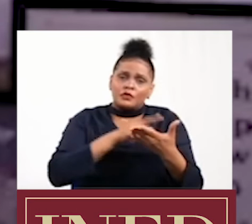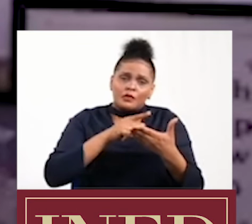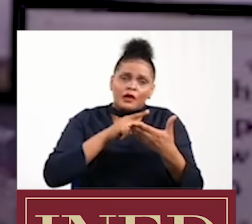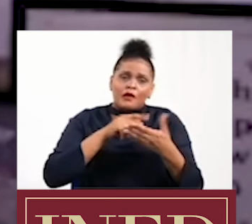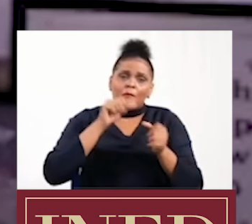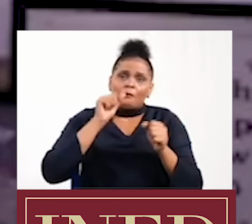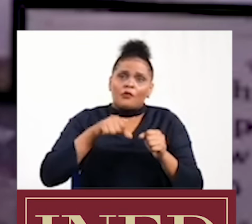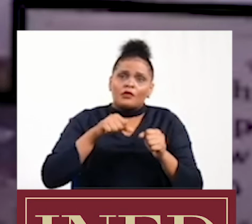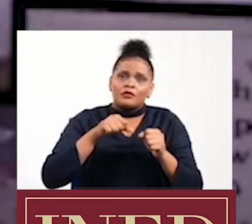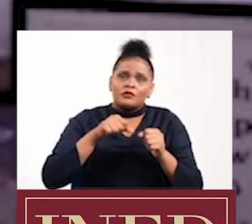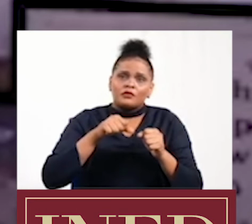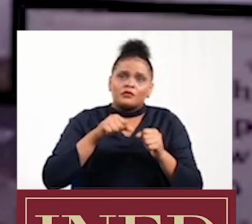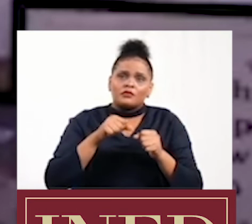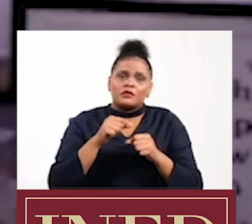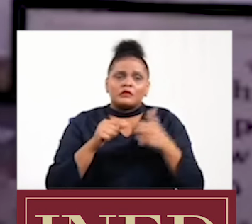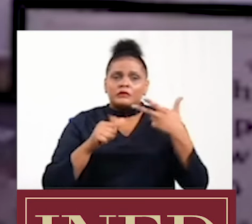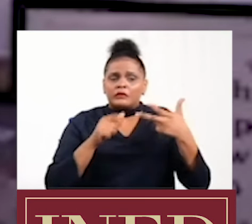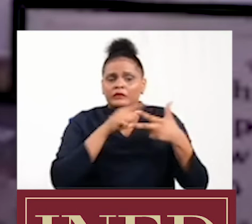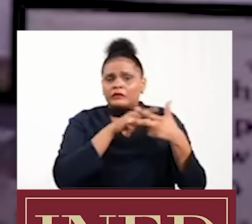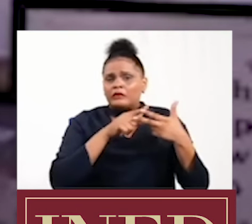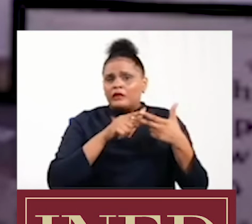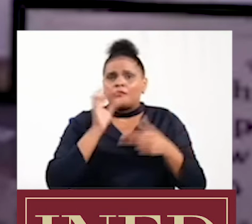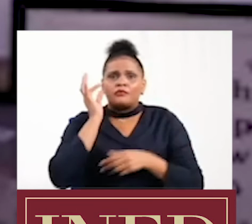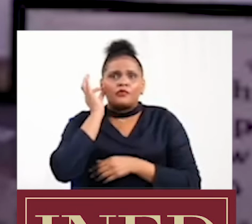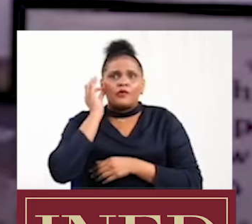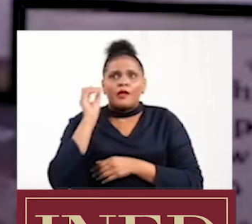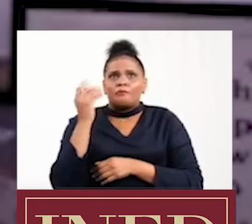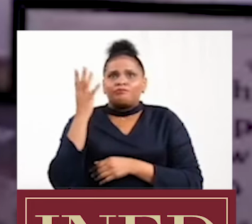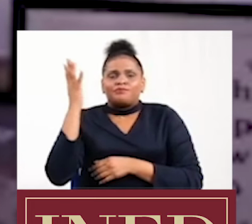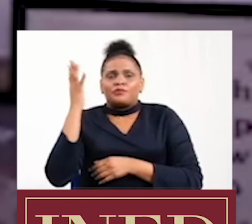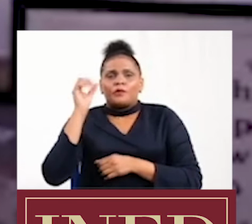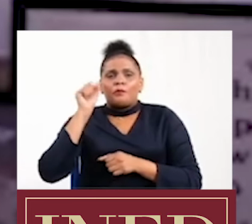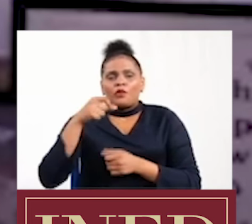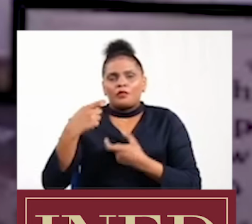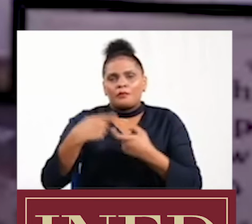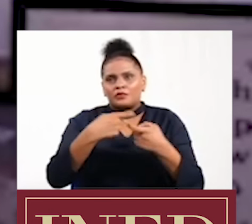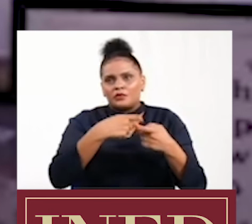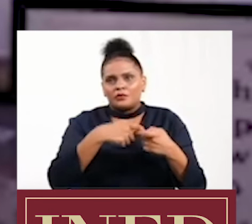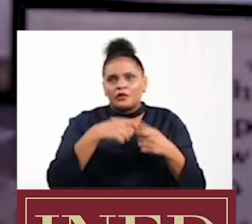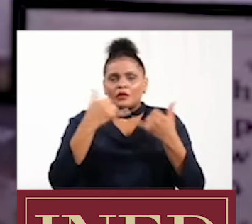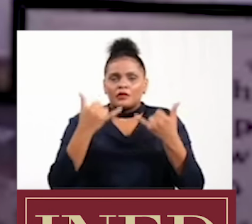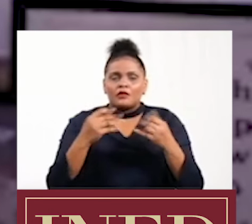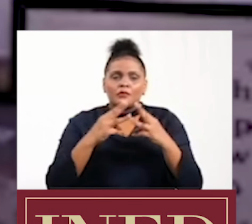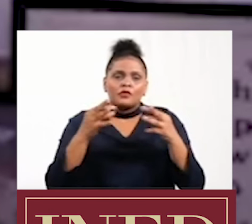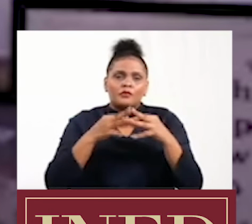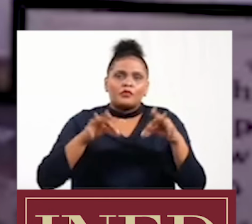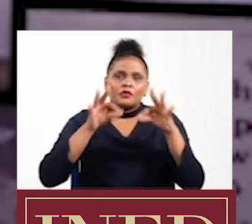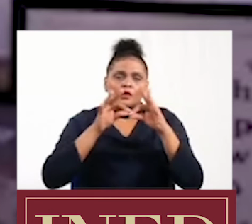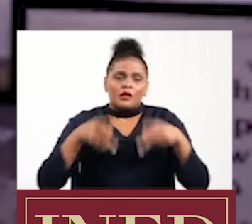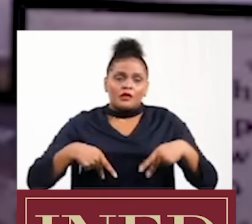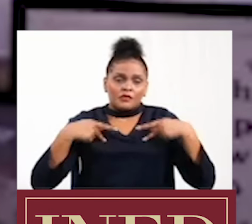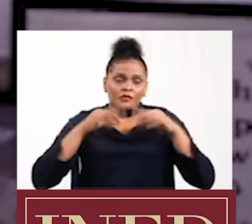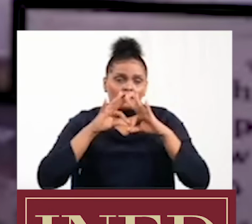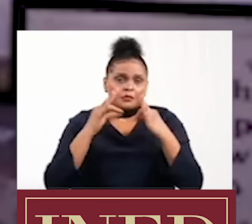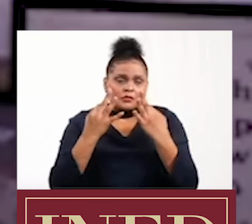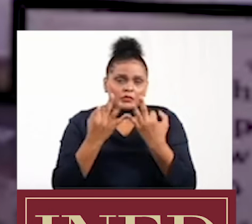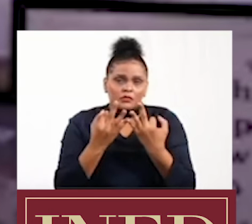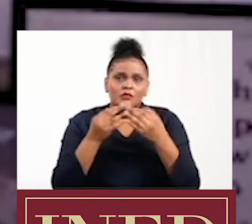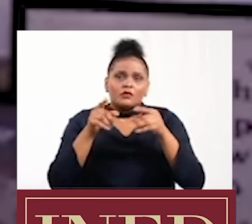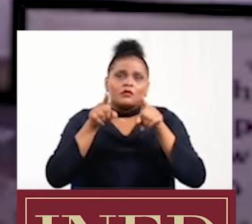los medios incluso siendo una mujer maravilla' y que es intentar compatibilizar pero el mensaje que yo quiero lanzar es que la vida familiar